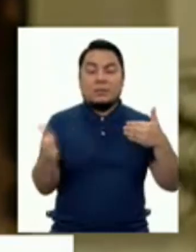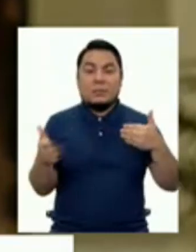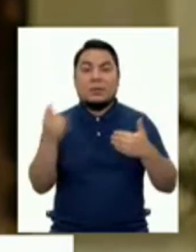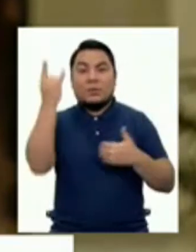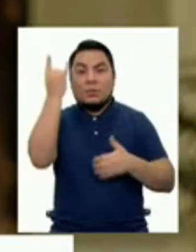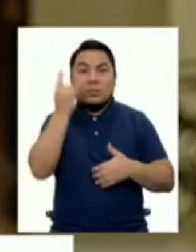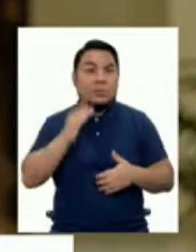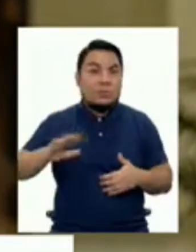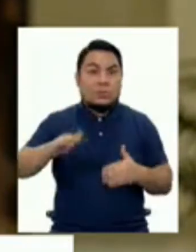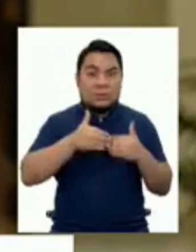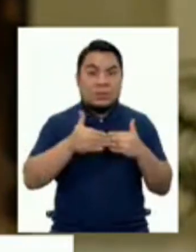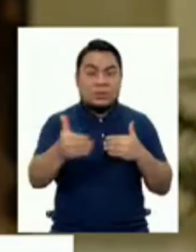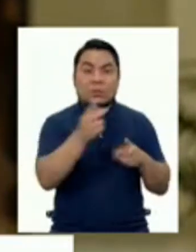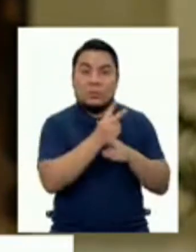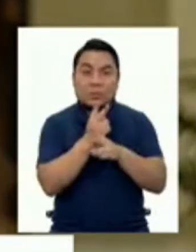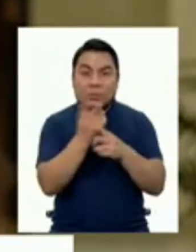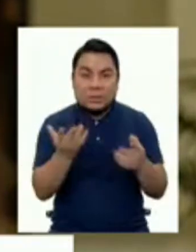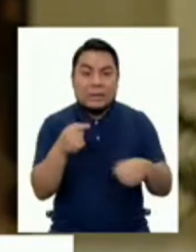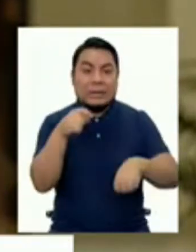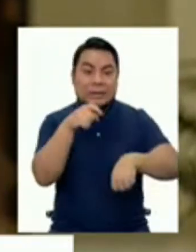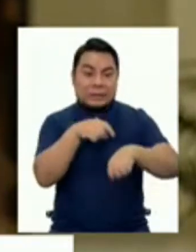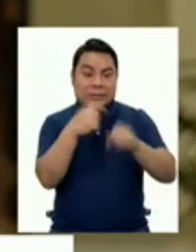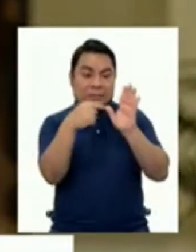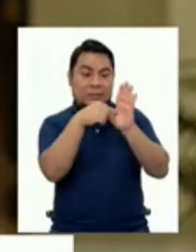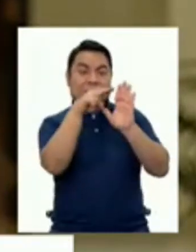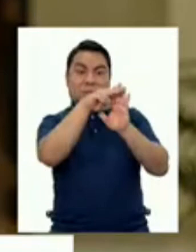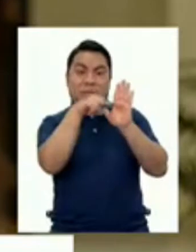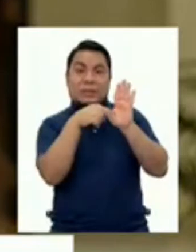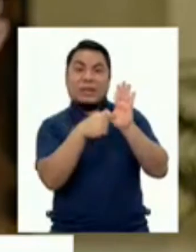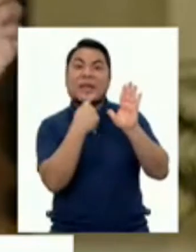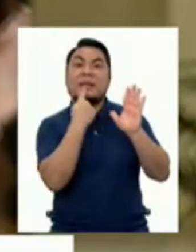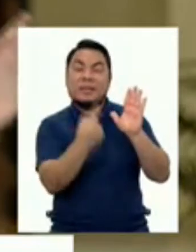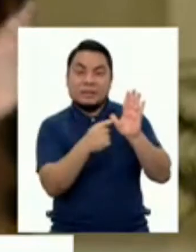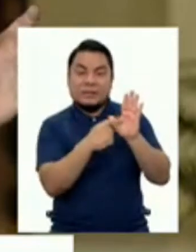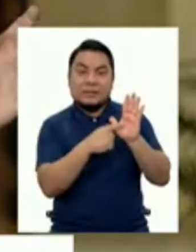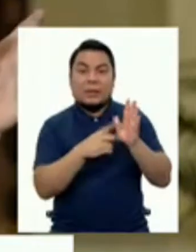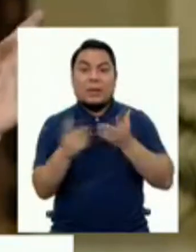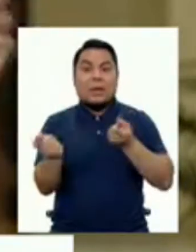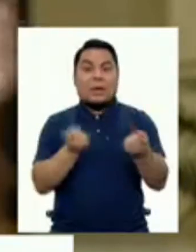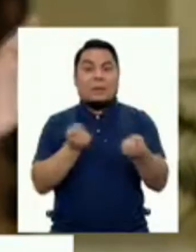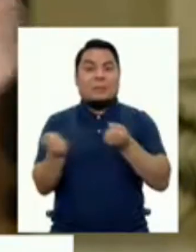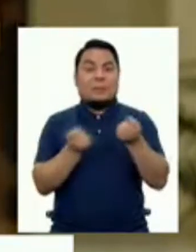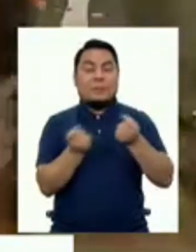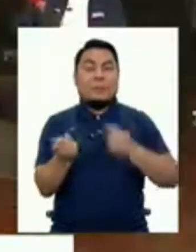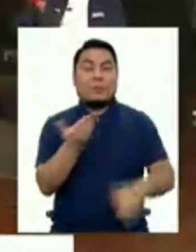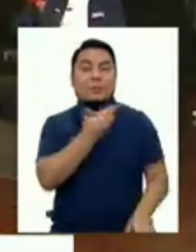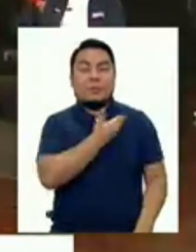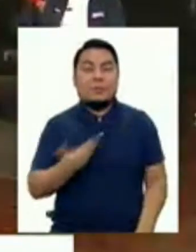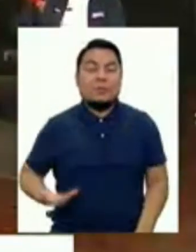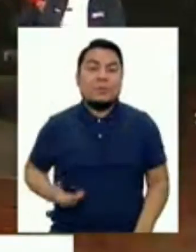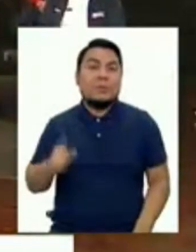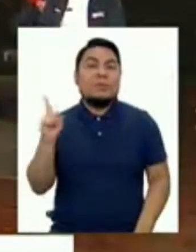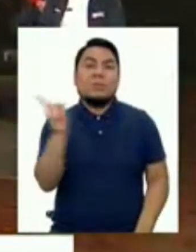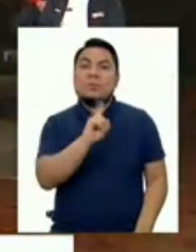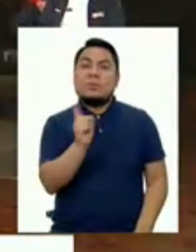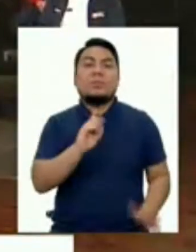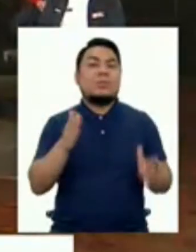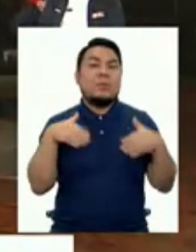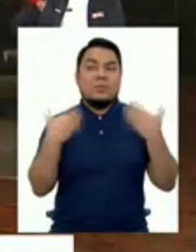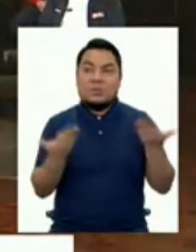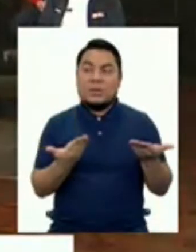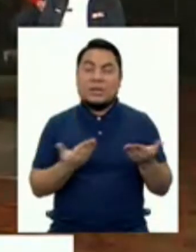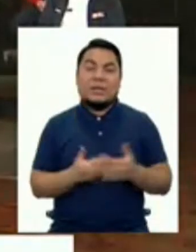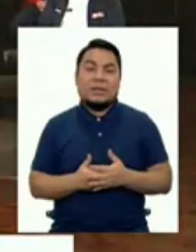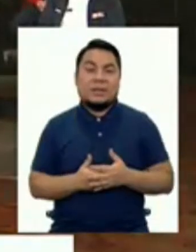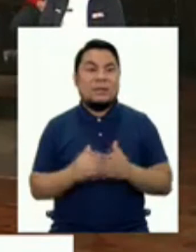estado de emergencia dispone que la administración pública no puede